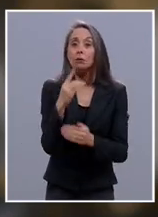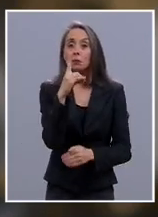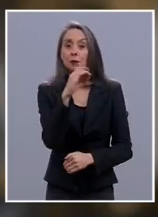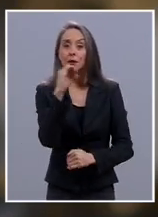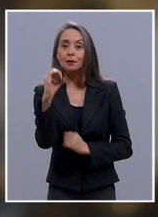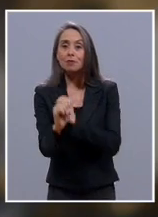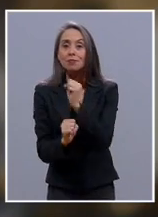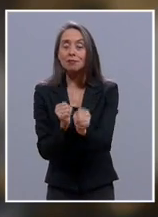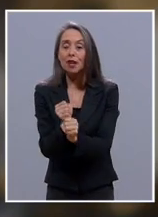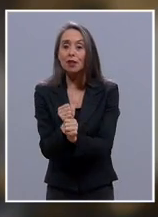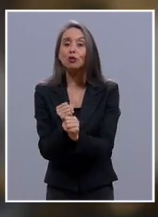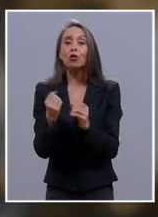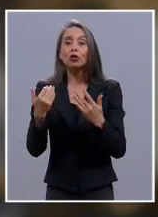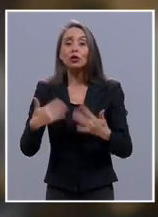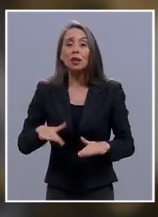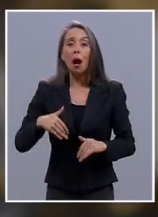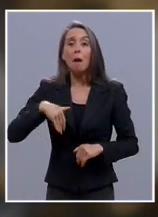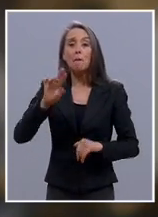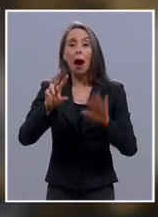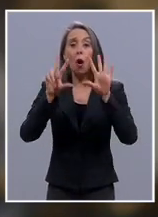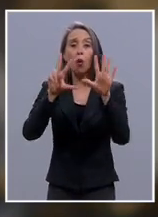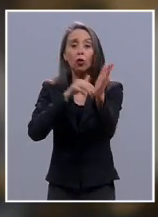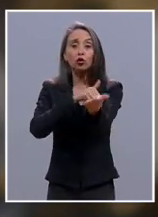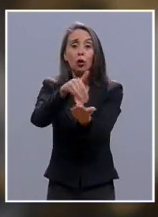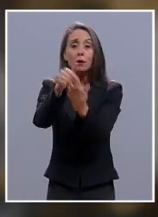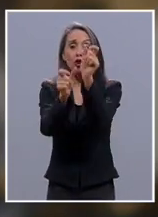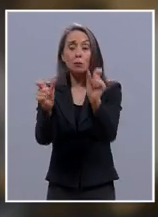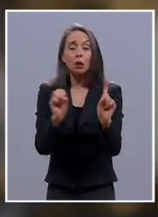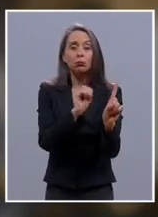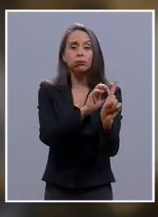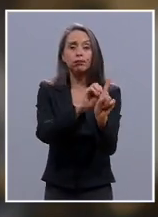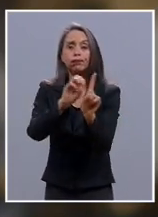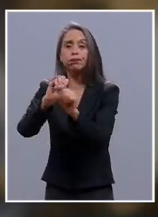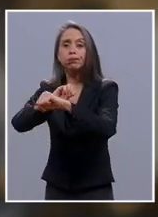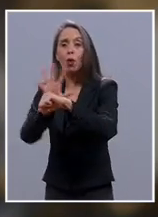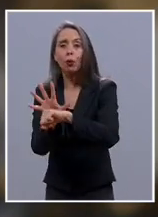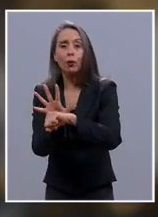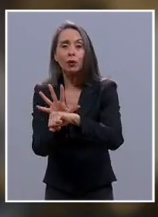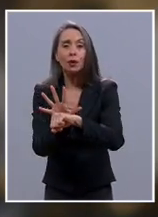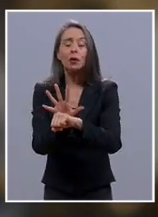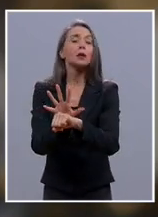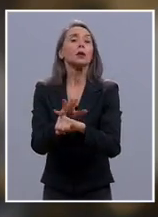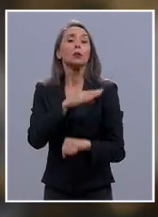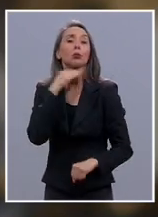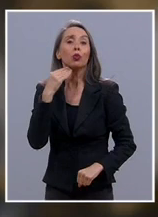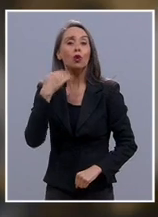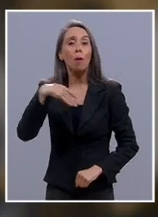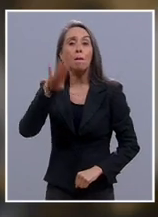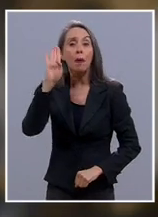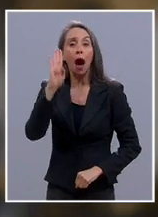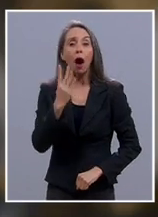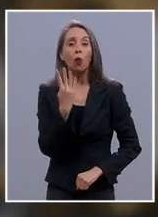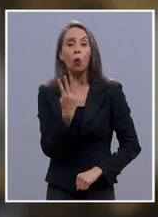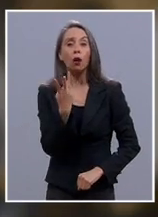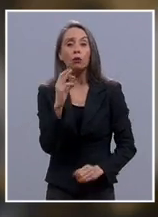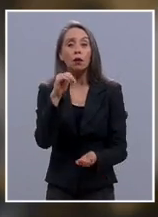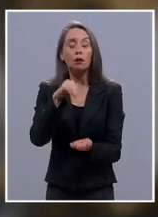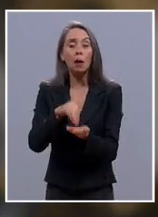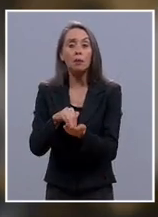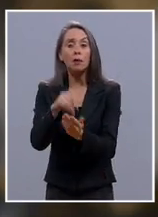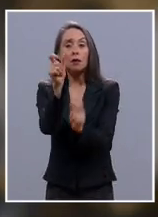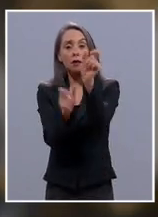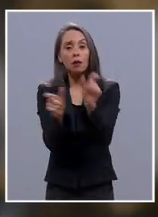y que ya ha contagiado a más de 8 millones de personas y ha cobrado la vida de más de 430 mil